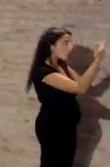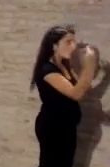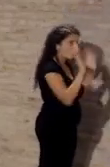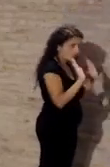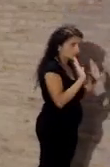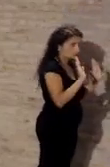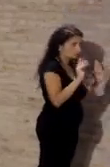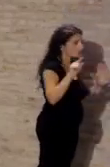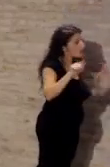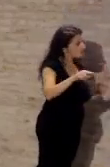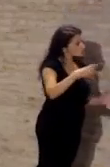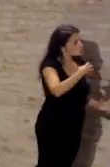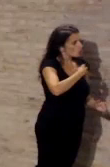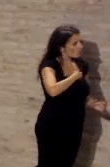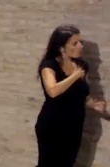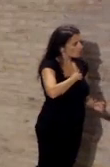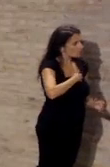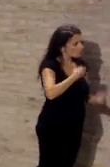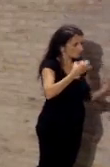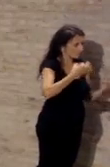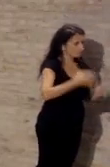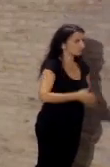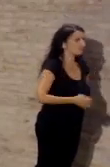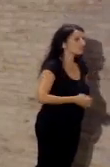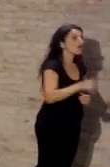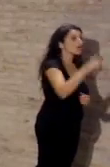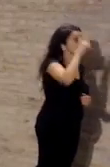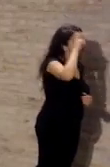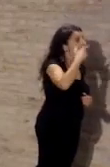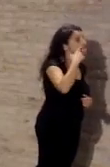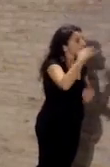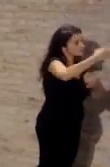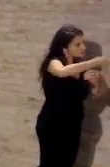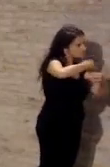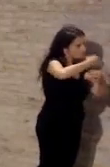eso también nos enseña la es y